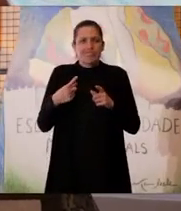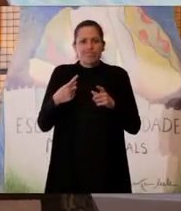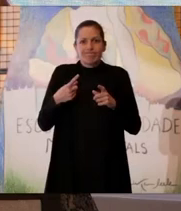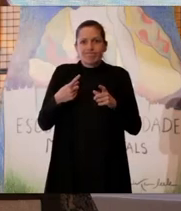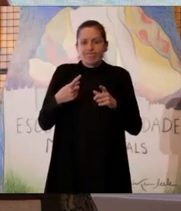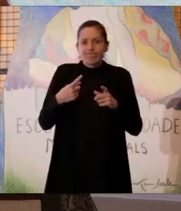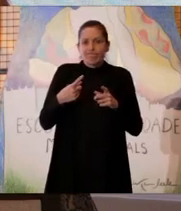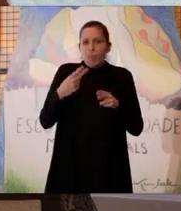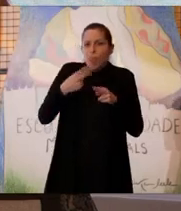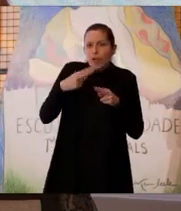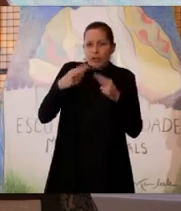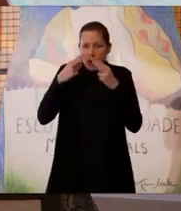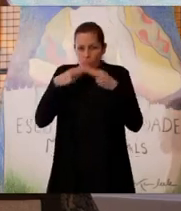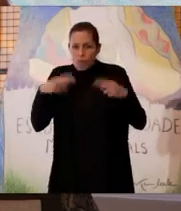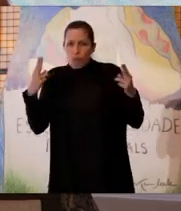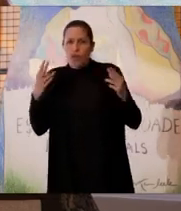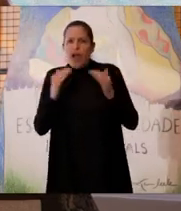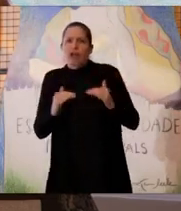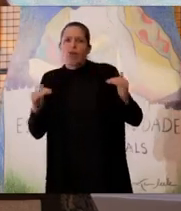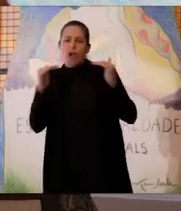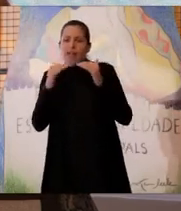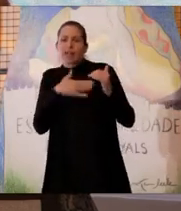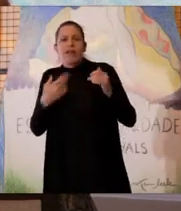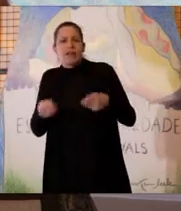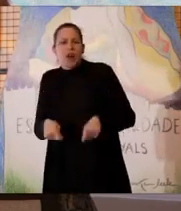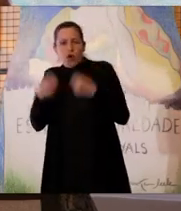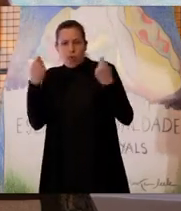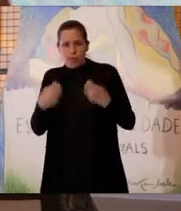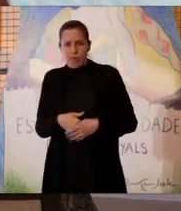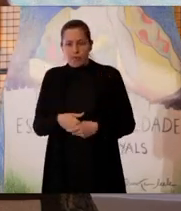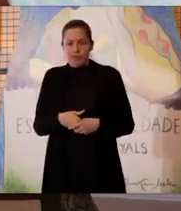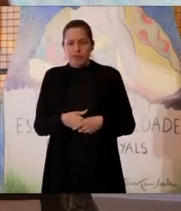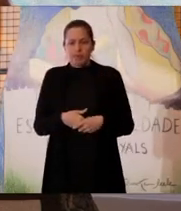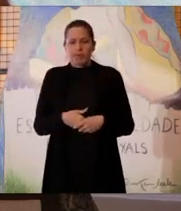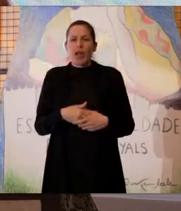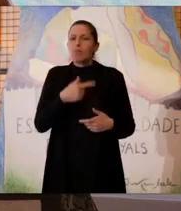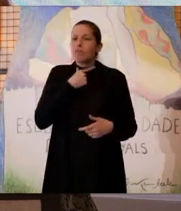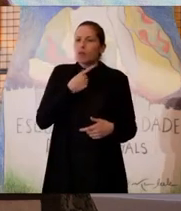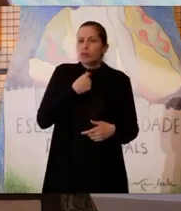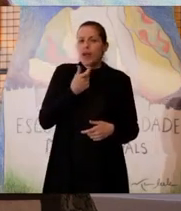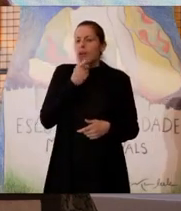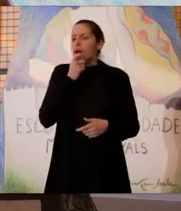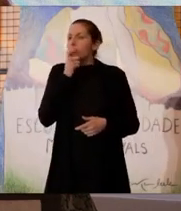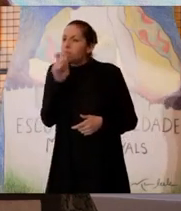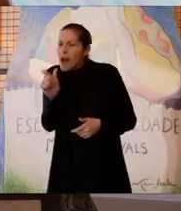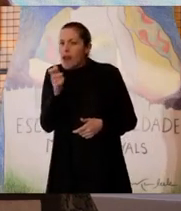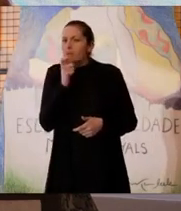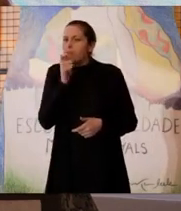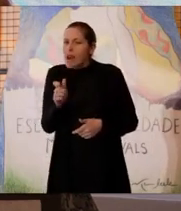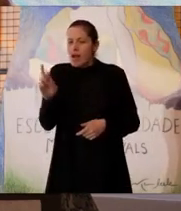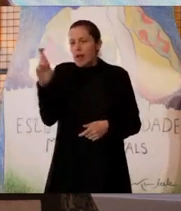yo me gustaría escuchar mucho más la palabra igualdad y mucho mucho más la palabra igualdad y menos